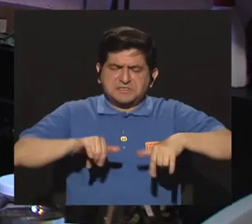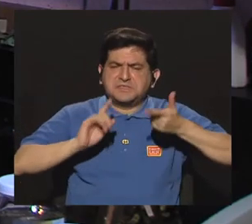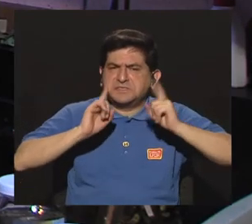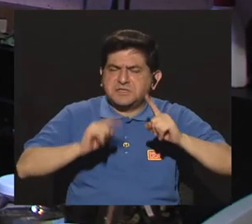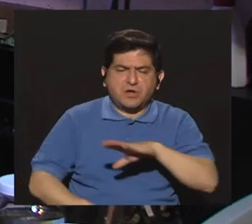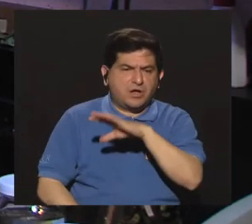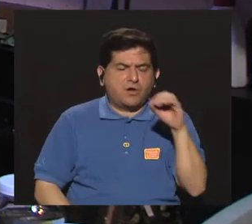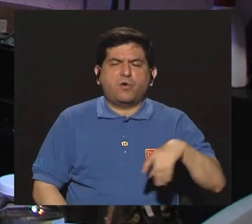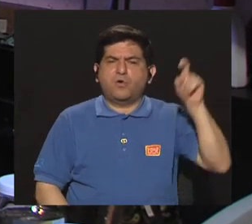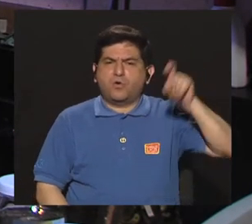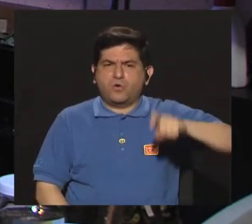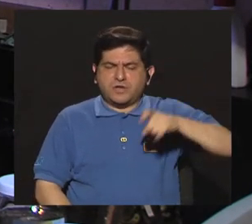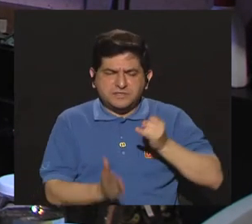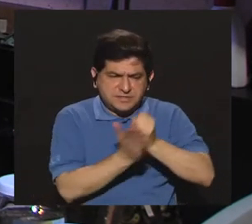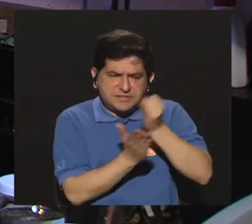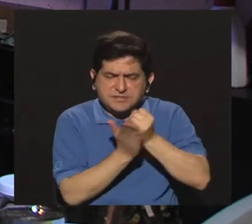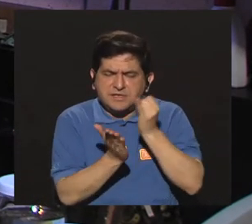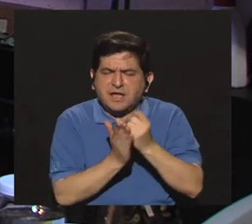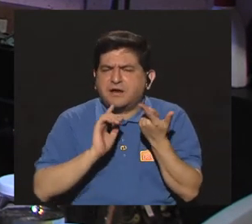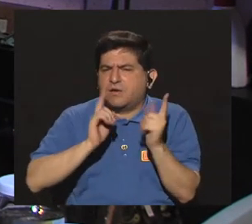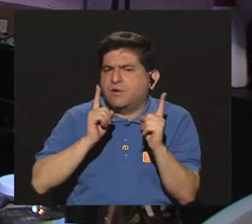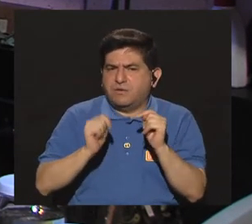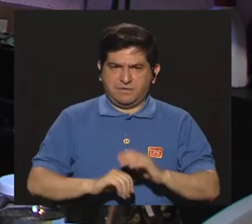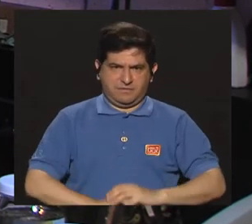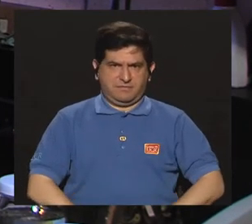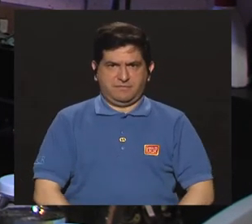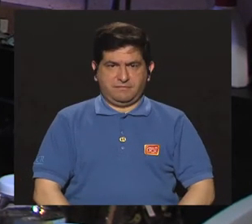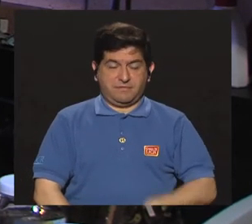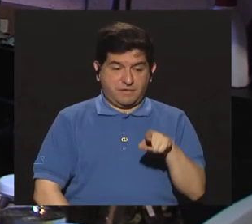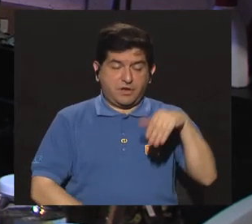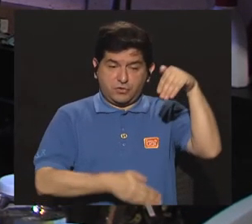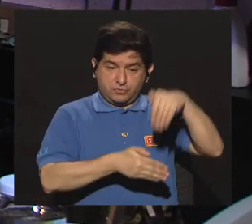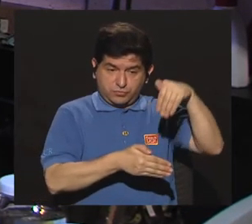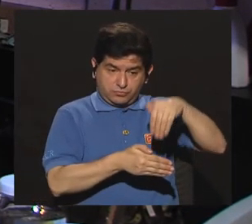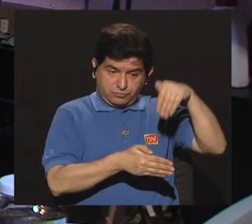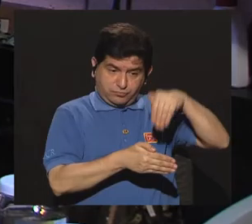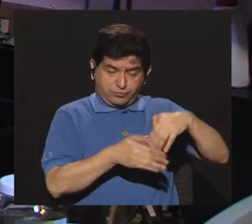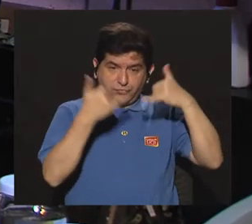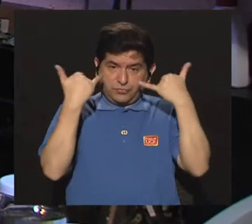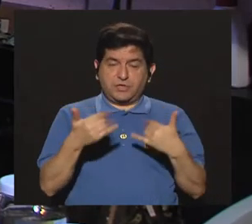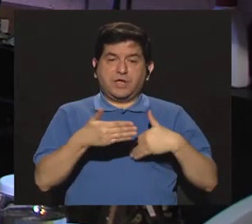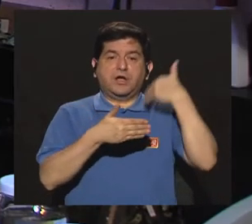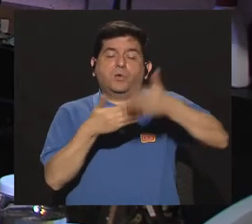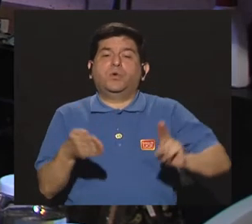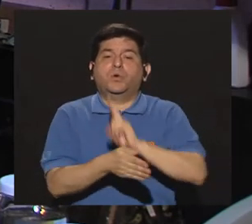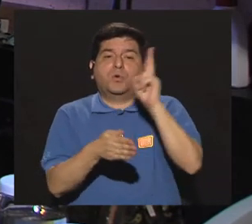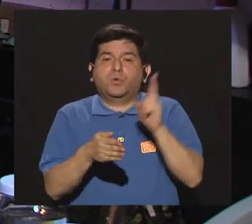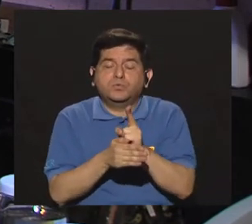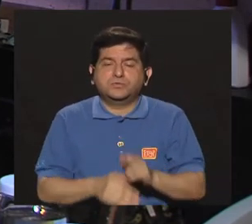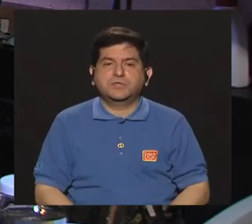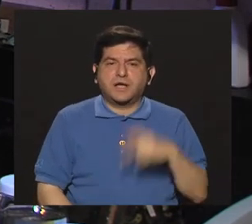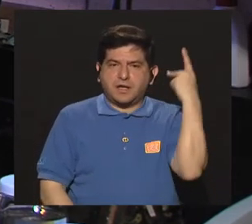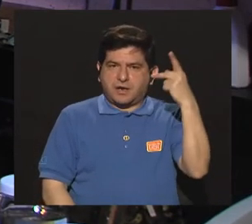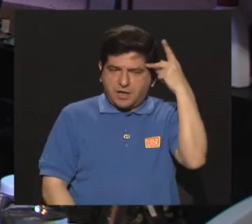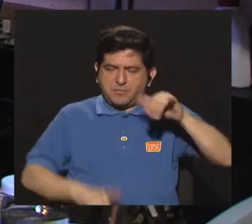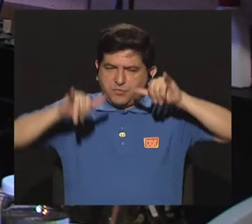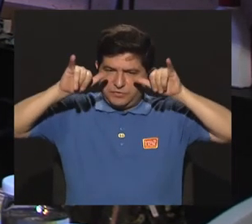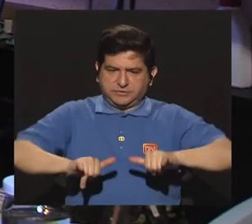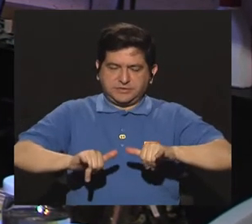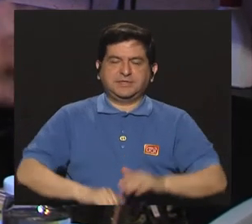cuáles son sus necesidades de investigación y eso queda registrado para que se use para las políticas de